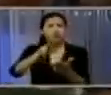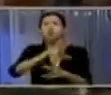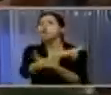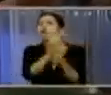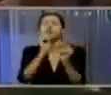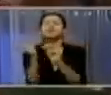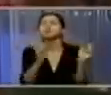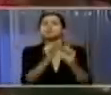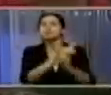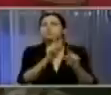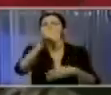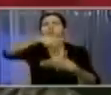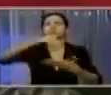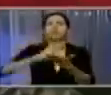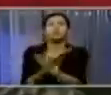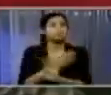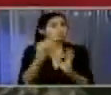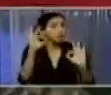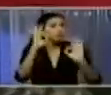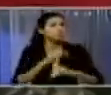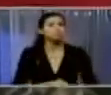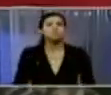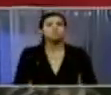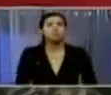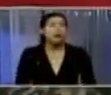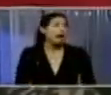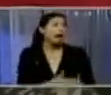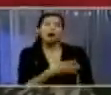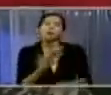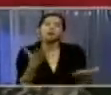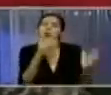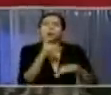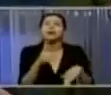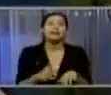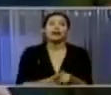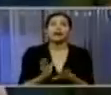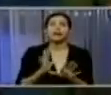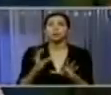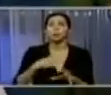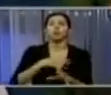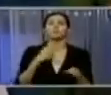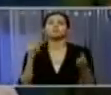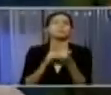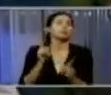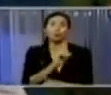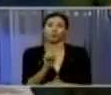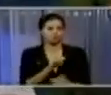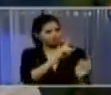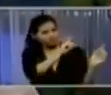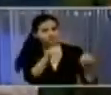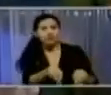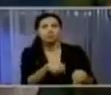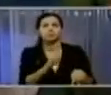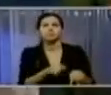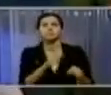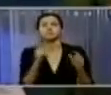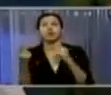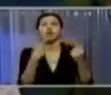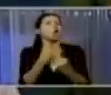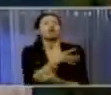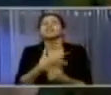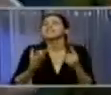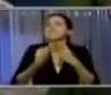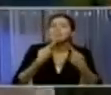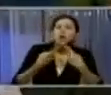muy bien. Esa era la excusa, no tienen excusa. Lo que no quieren es dialogar, porque no quieren paz,